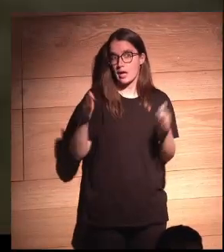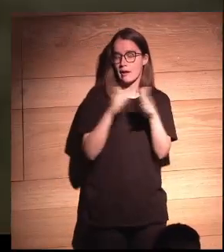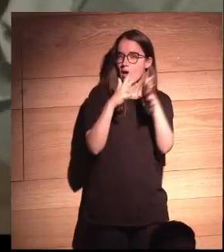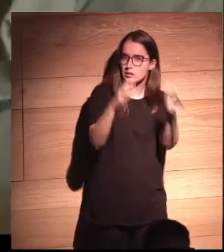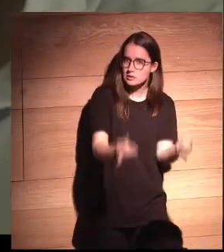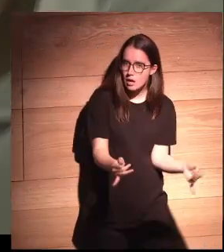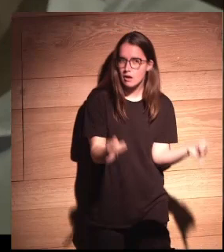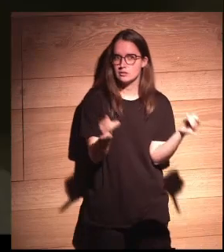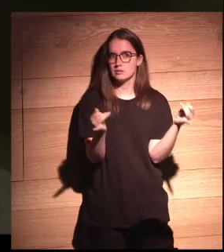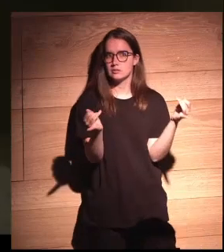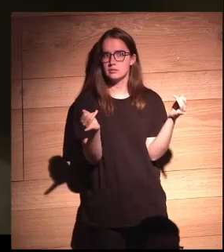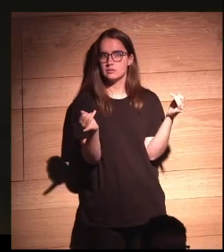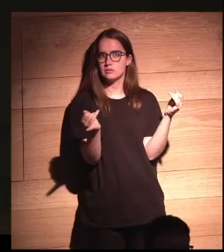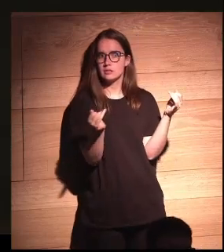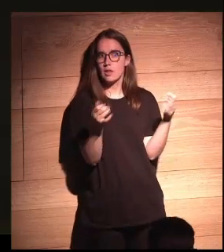casa,